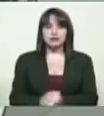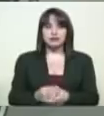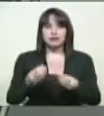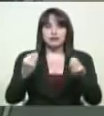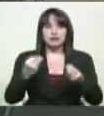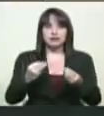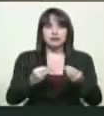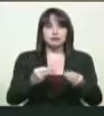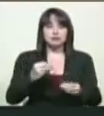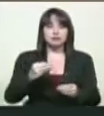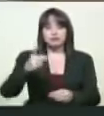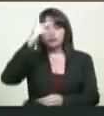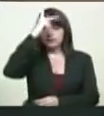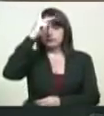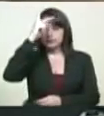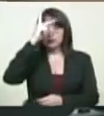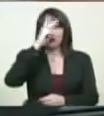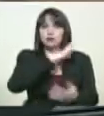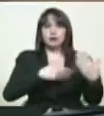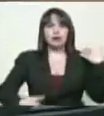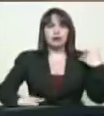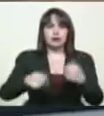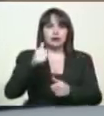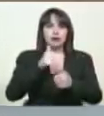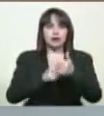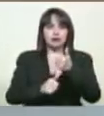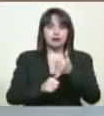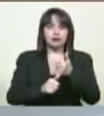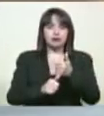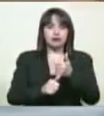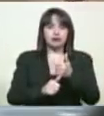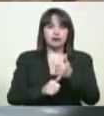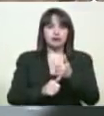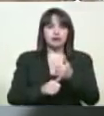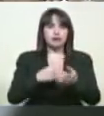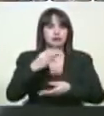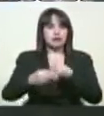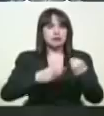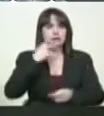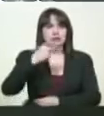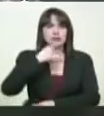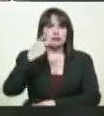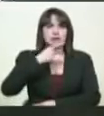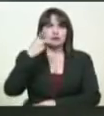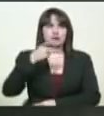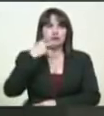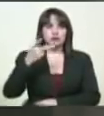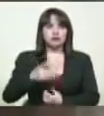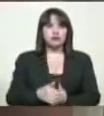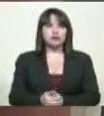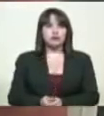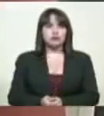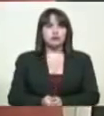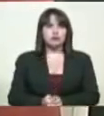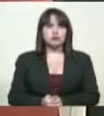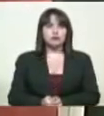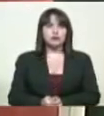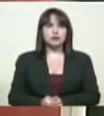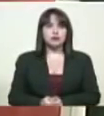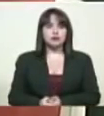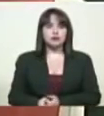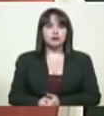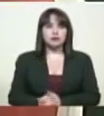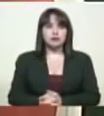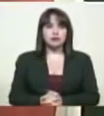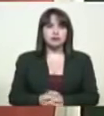mayor tarek de la implementación política del programa de recuperación crecimiento y